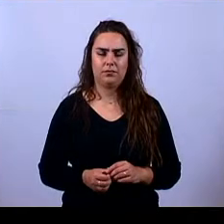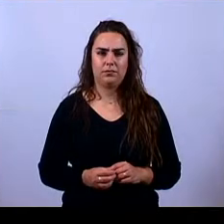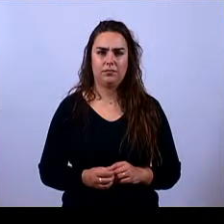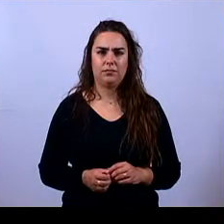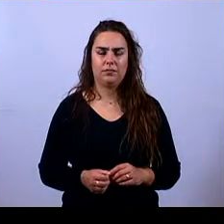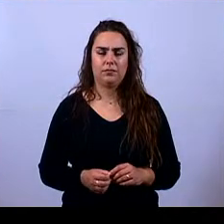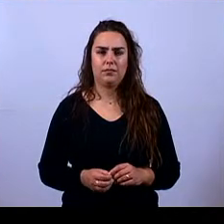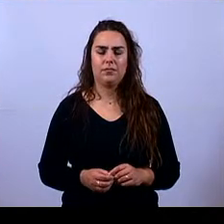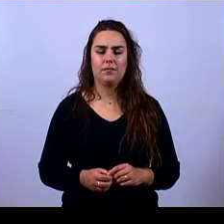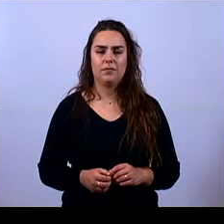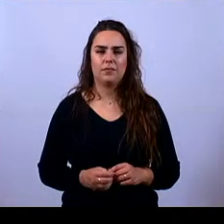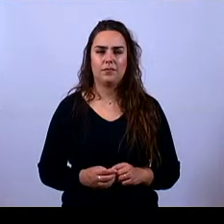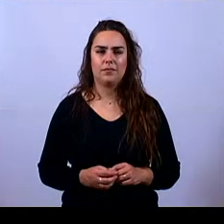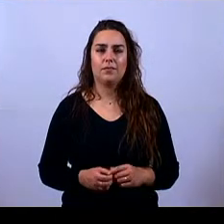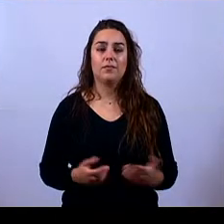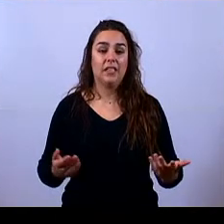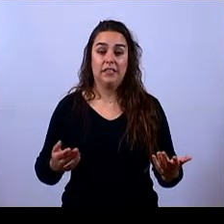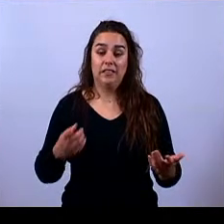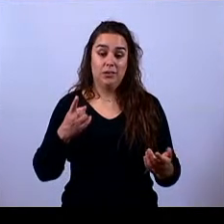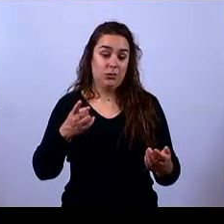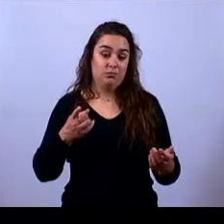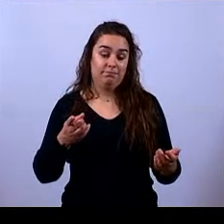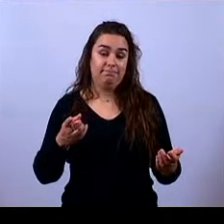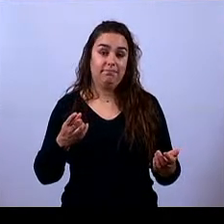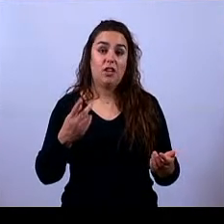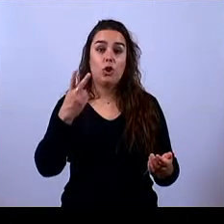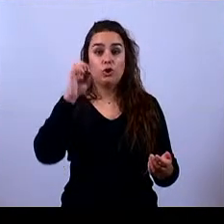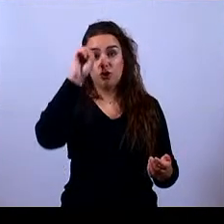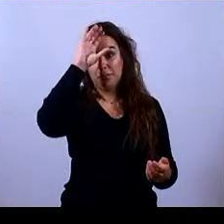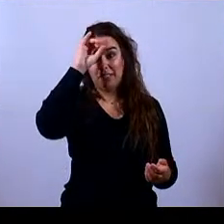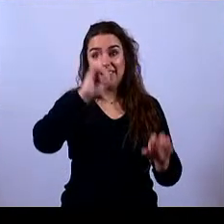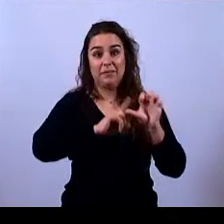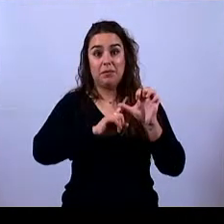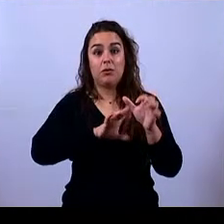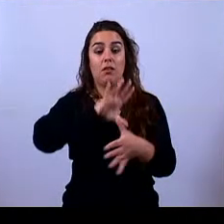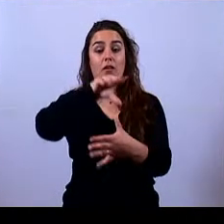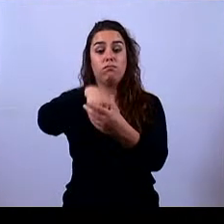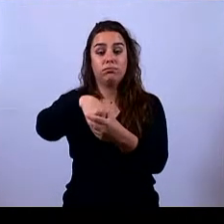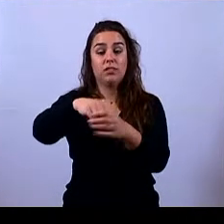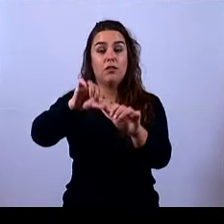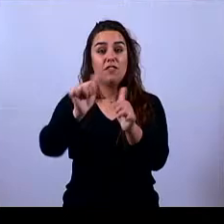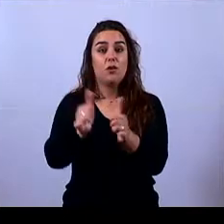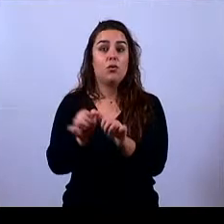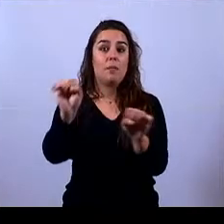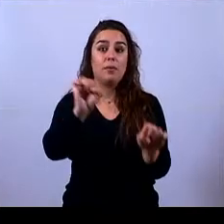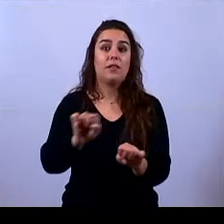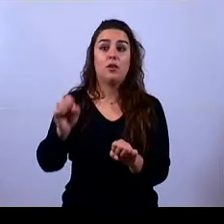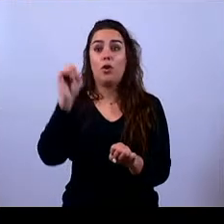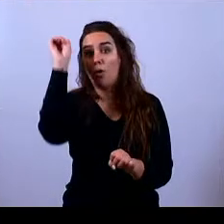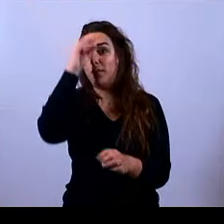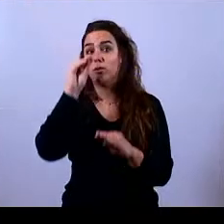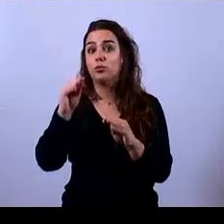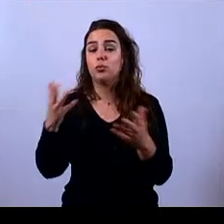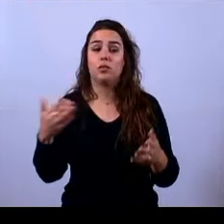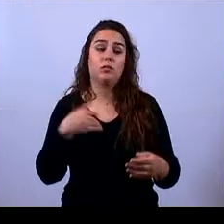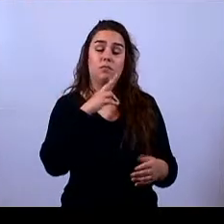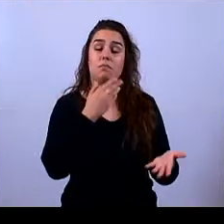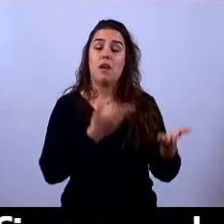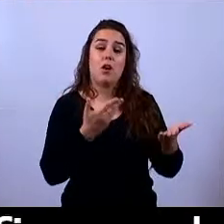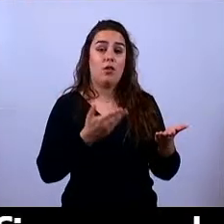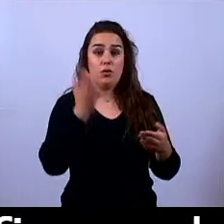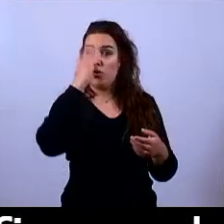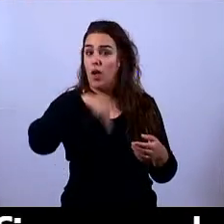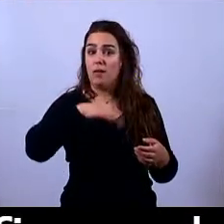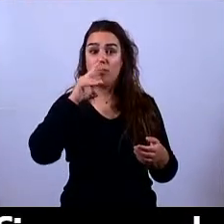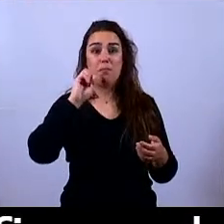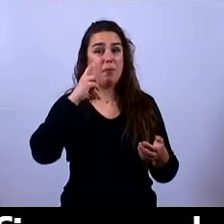¿Cómo valora así, a bote pronto, el hecho de que dos minas extremeñas entren en esta figura, digamos, de protección? No tengo valoración, le insisto, porque tenemos